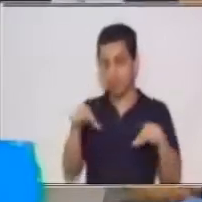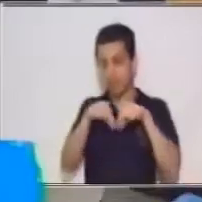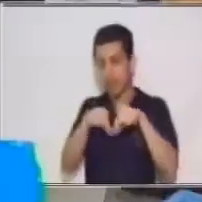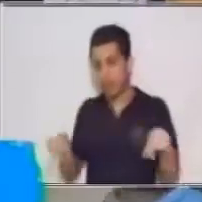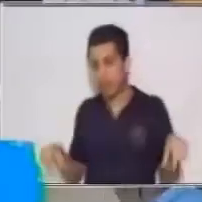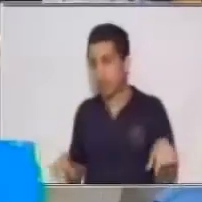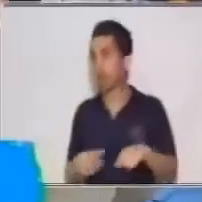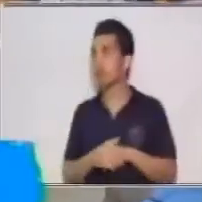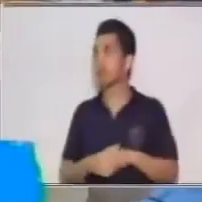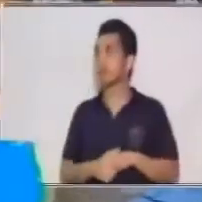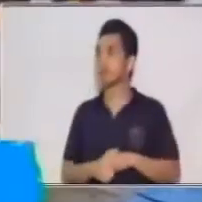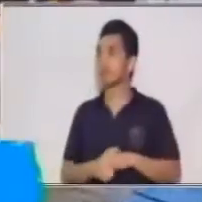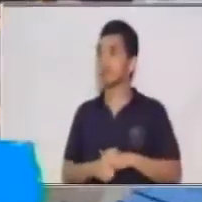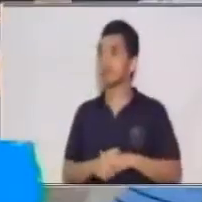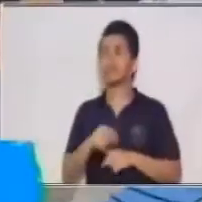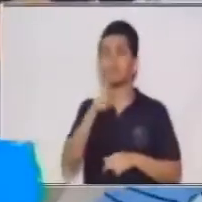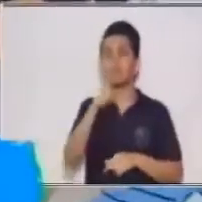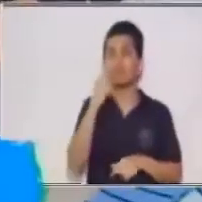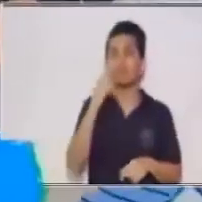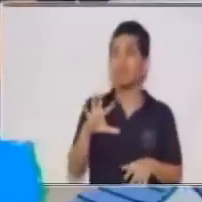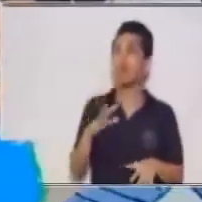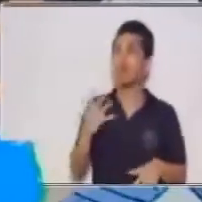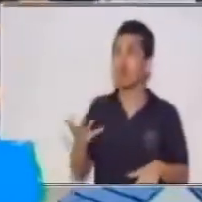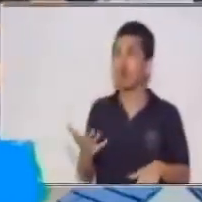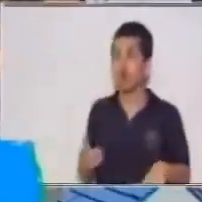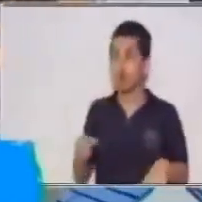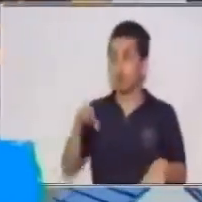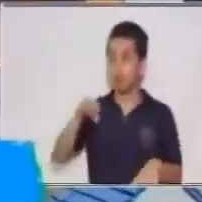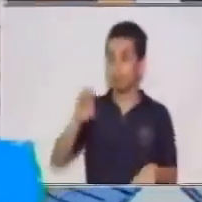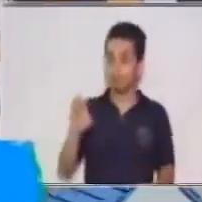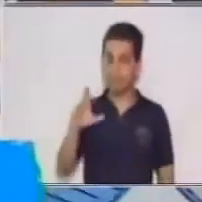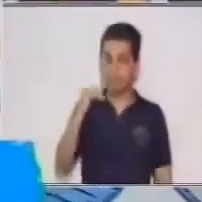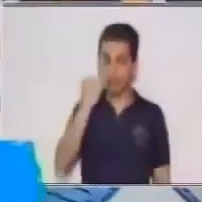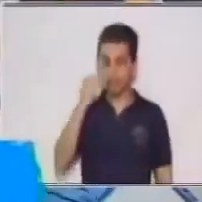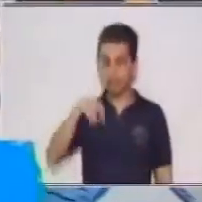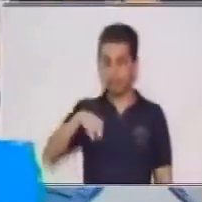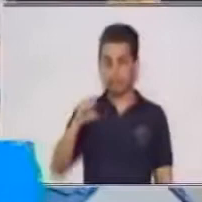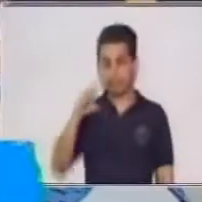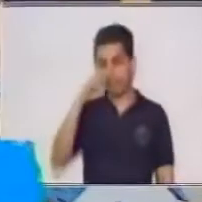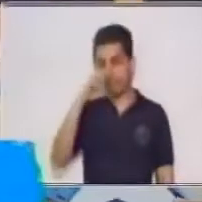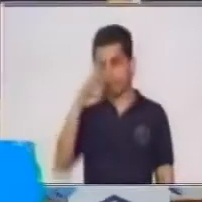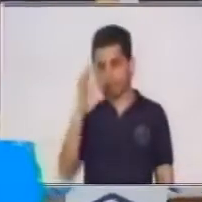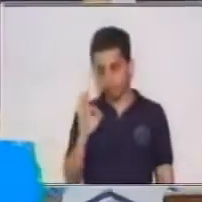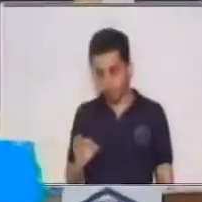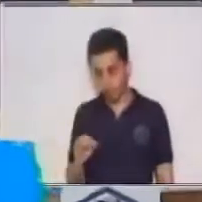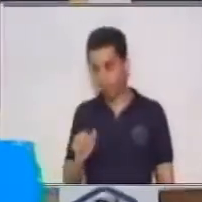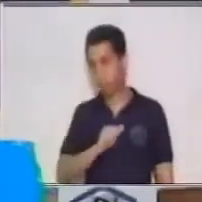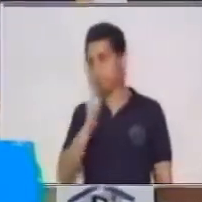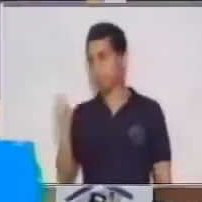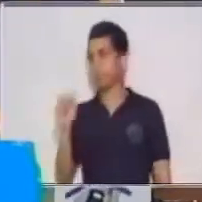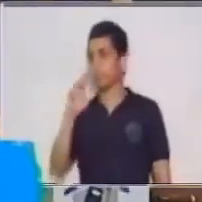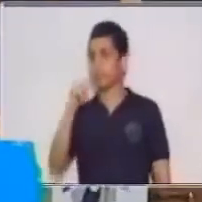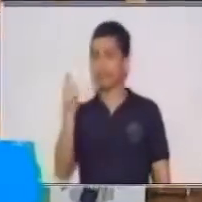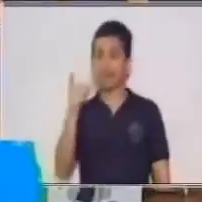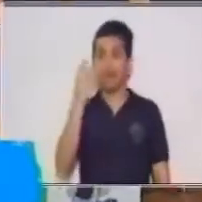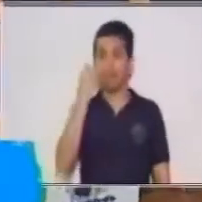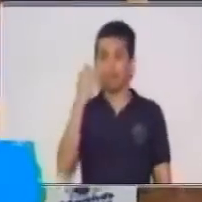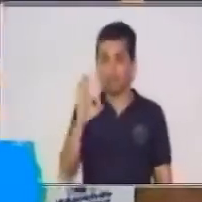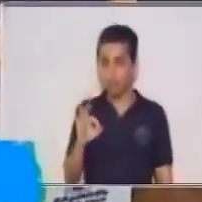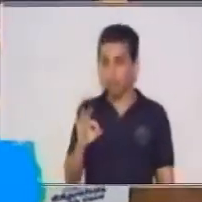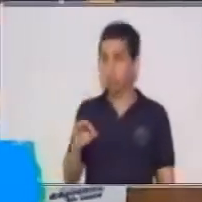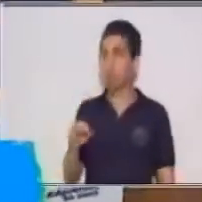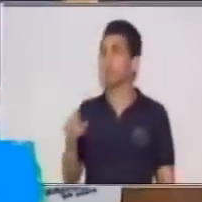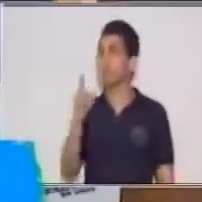y encontrarás el perímetro, el diámetro y el radio de cada uno de ellos. Recuerda, es importante que practiques constantemente